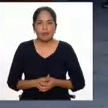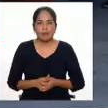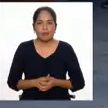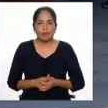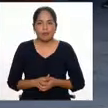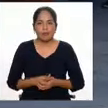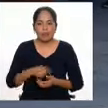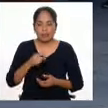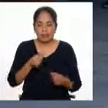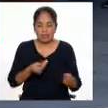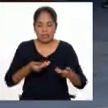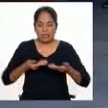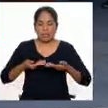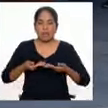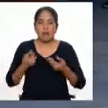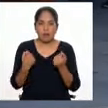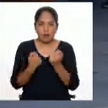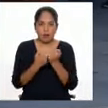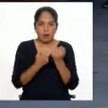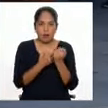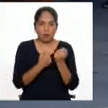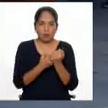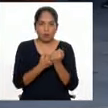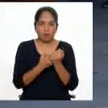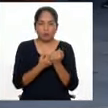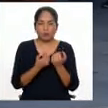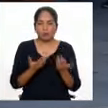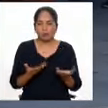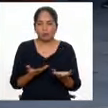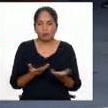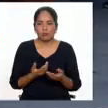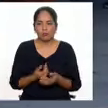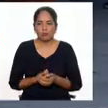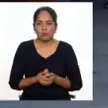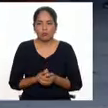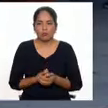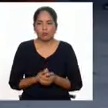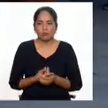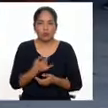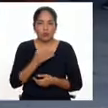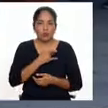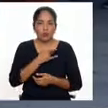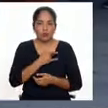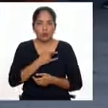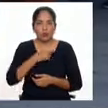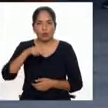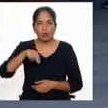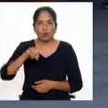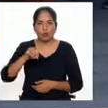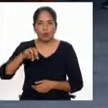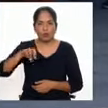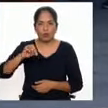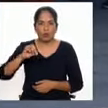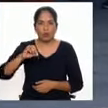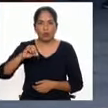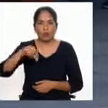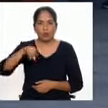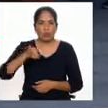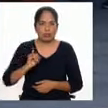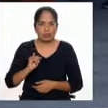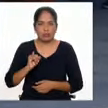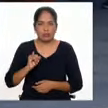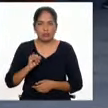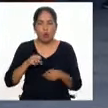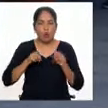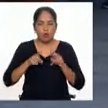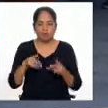que nos brinde un apoyo para la Universidad Nopoki, más oportunidades de